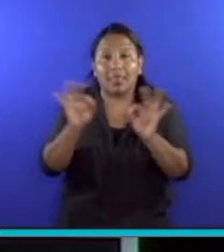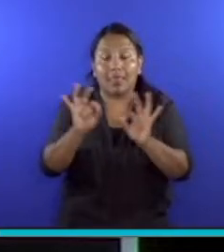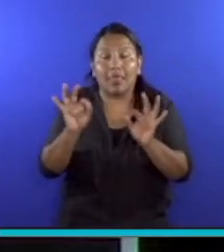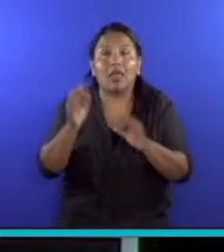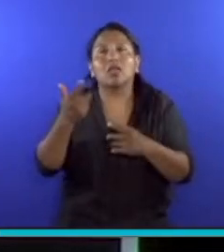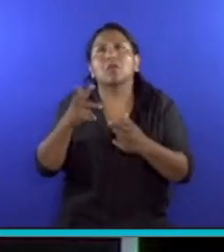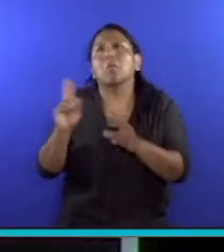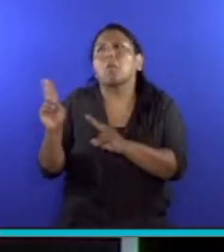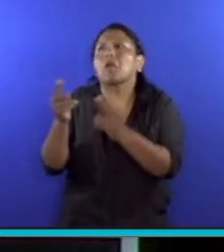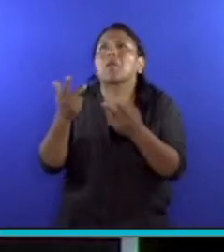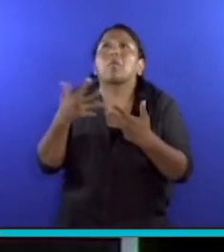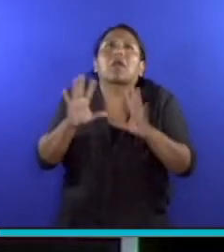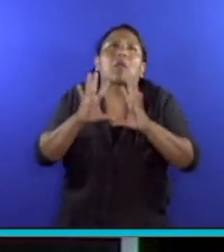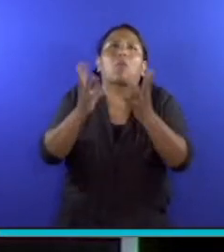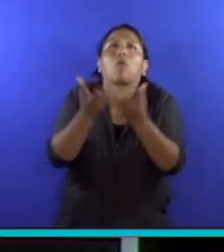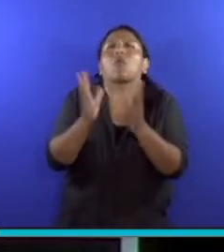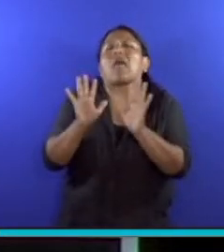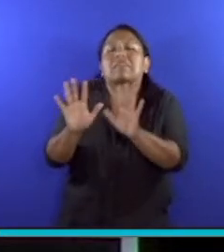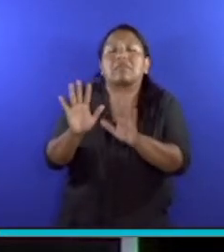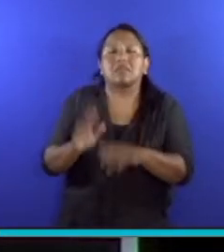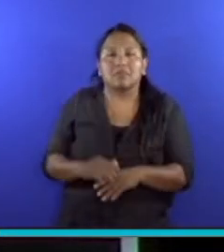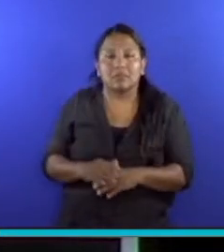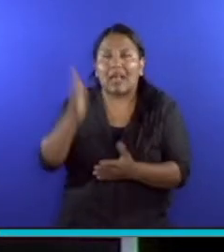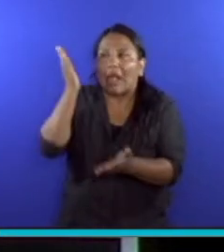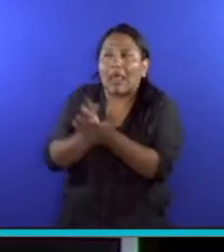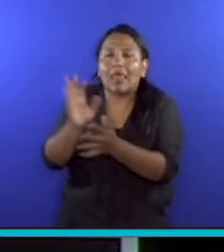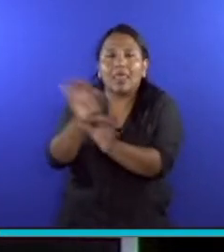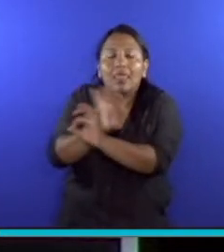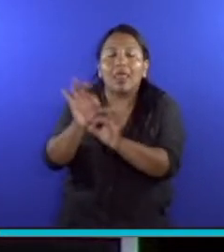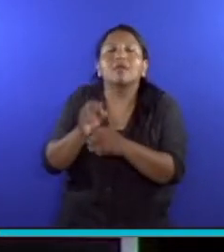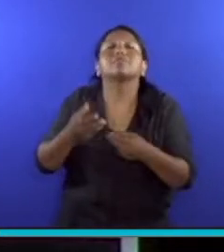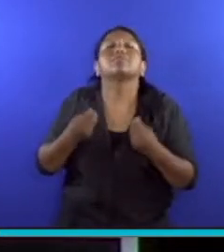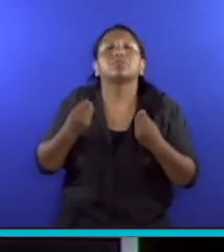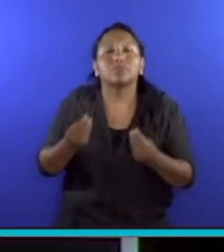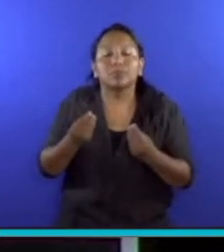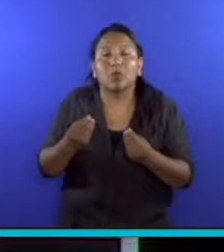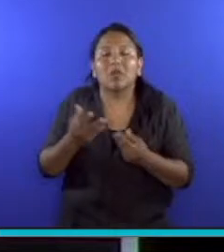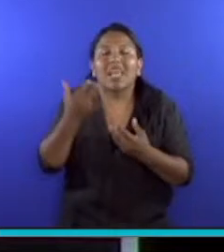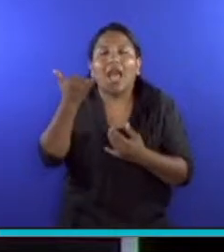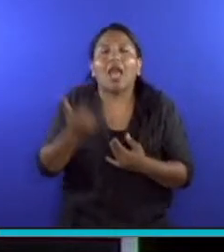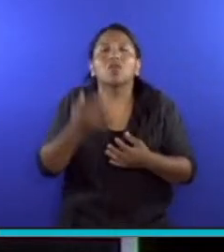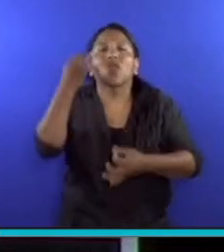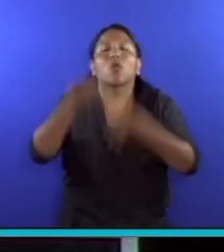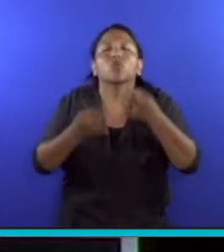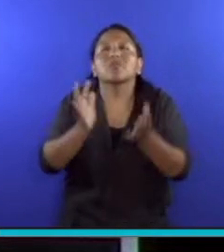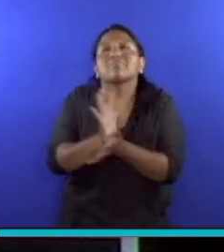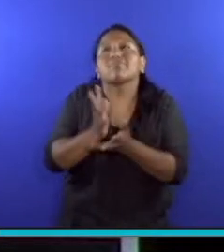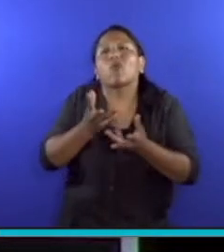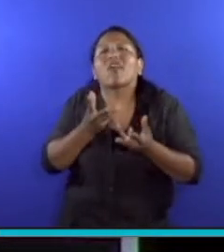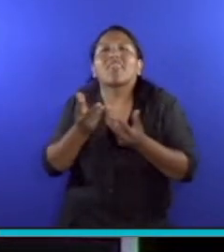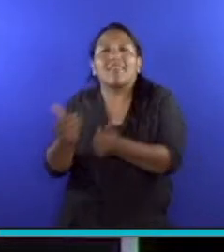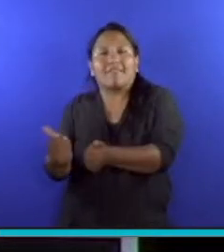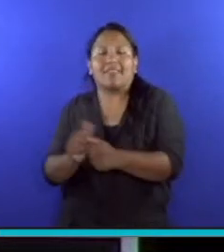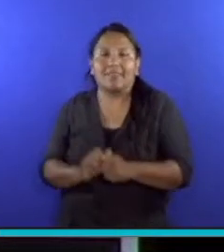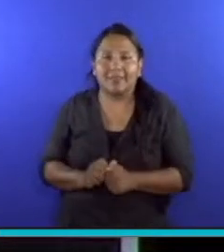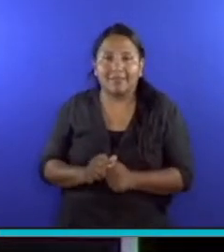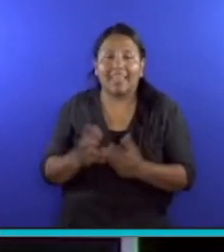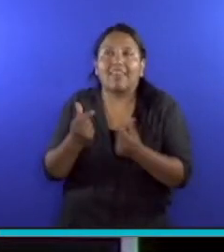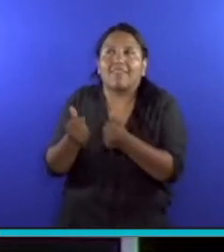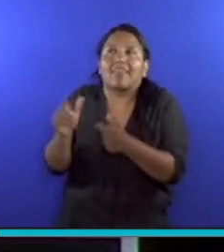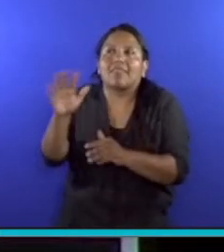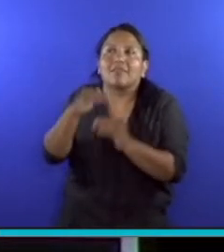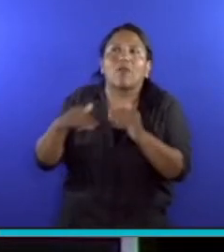así. Murieron impunes porque existe una justicia que las defiende, que defiende una clase, porque fue